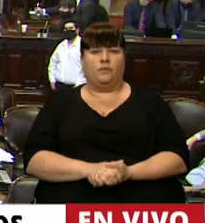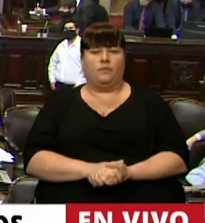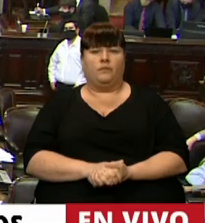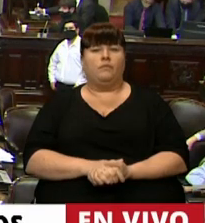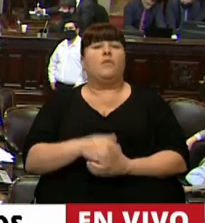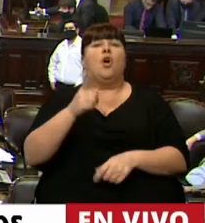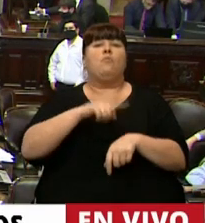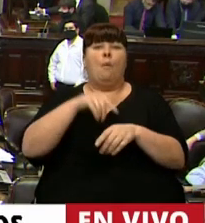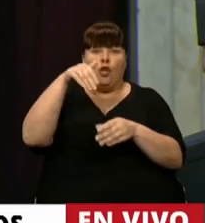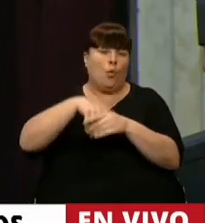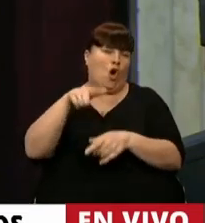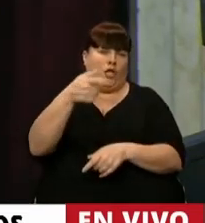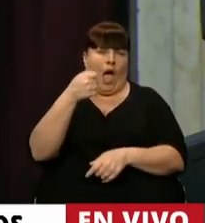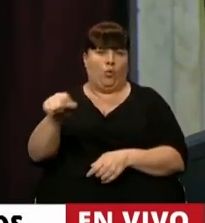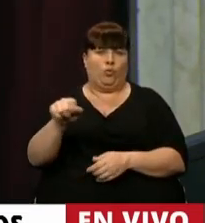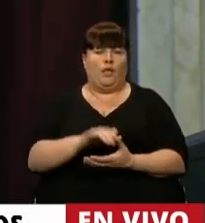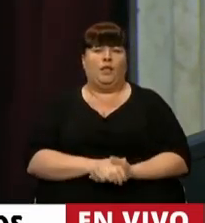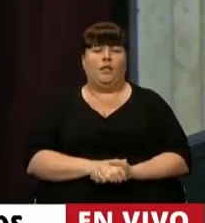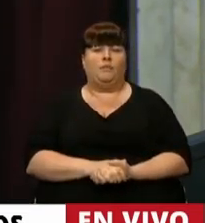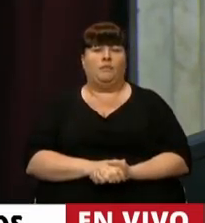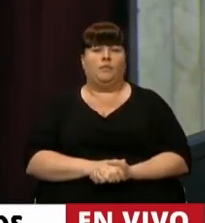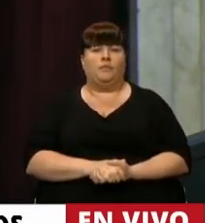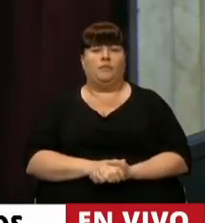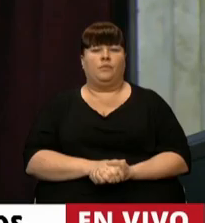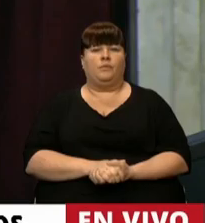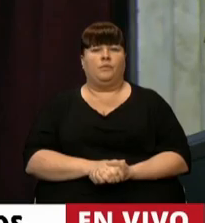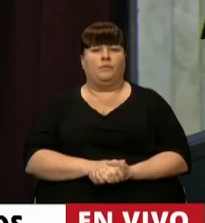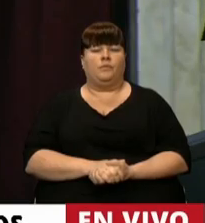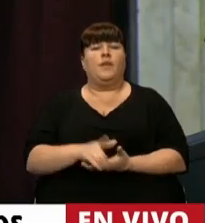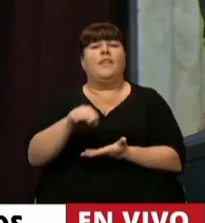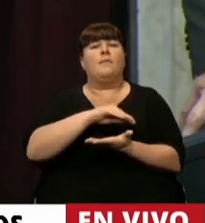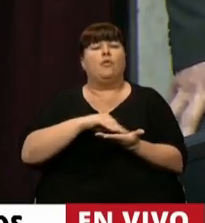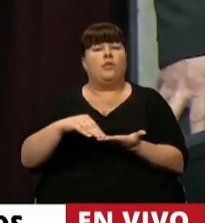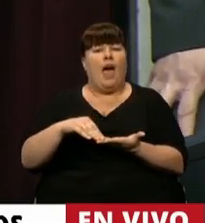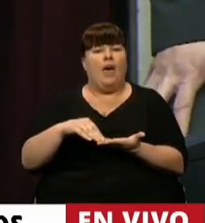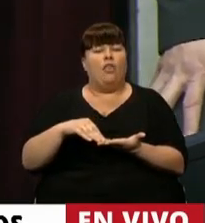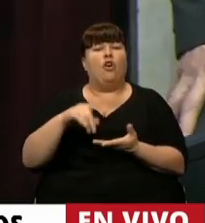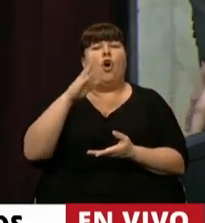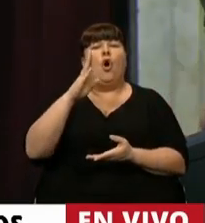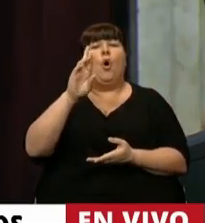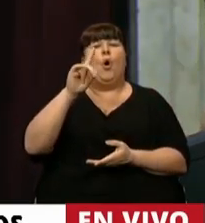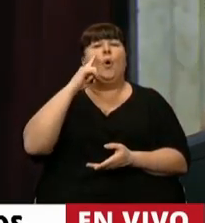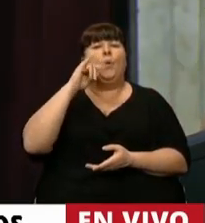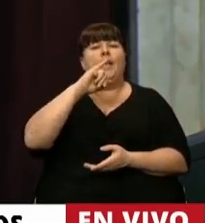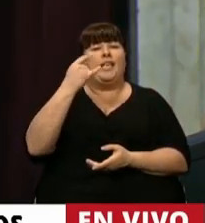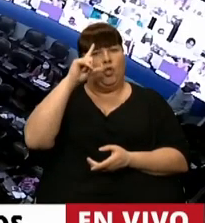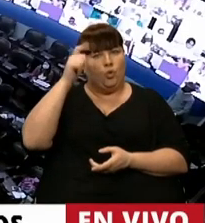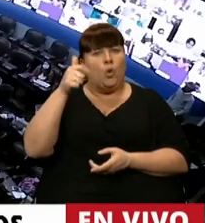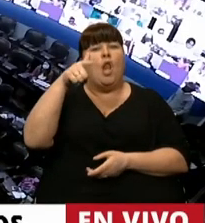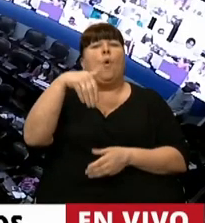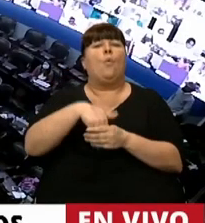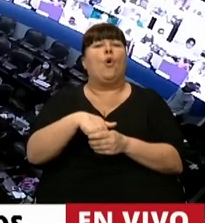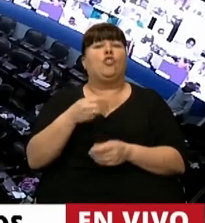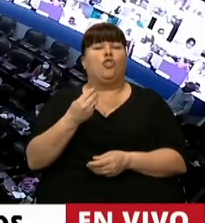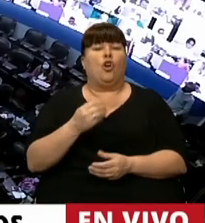ausente a la hora de votar diputada diputado a brizuela del moral el sentido